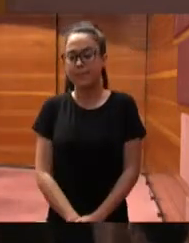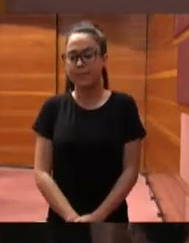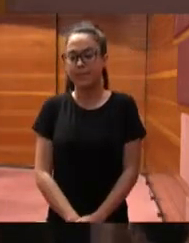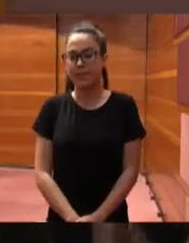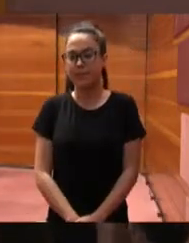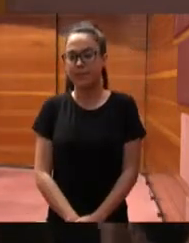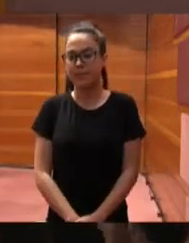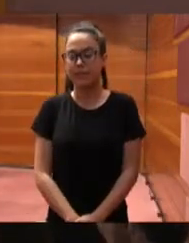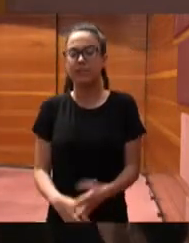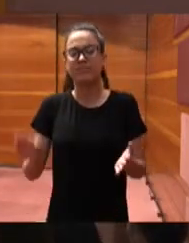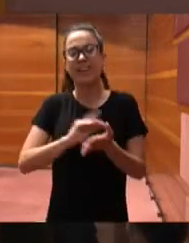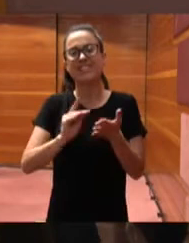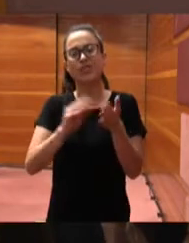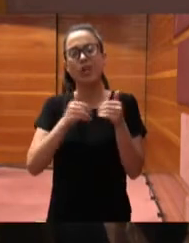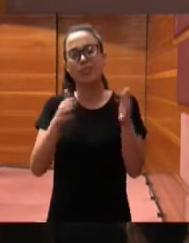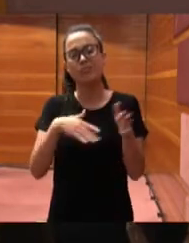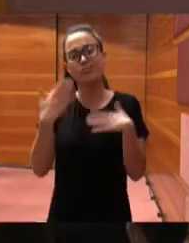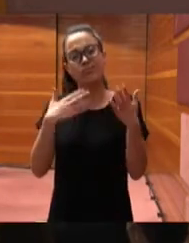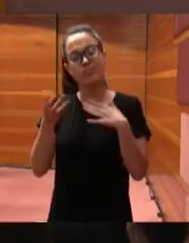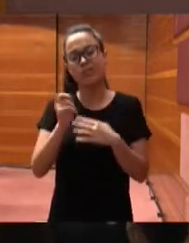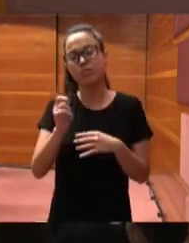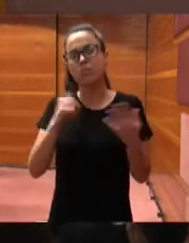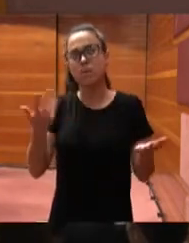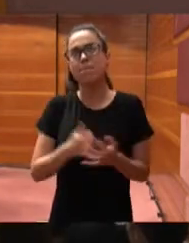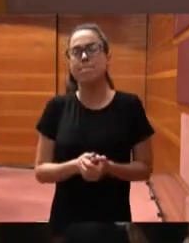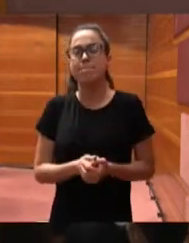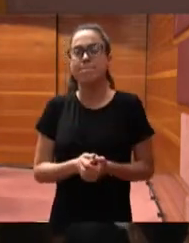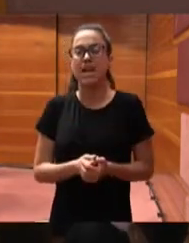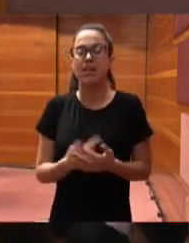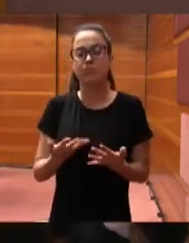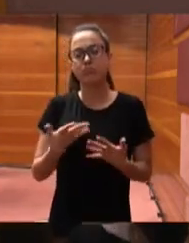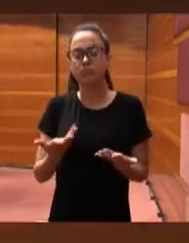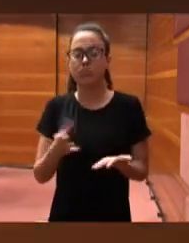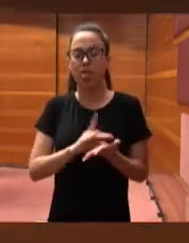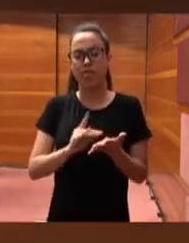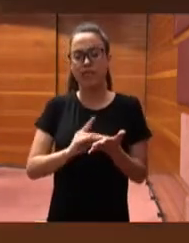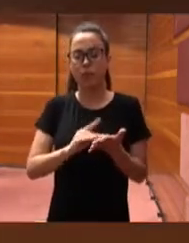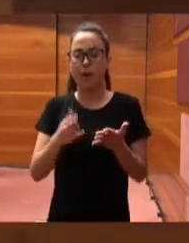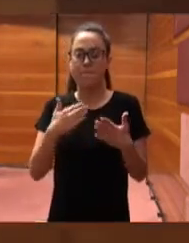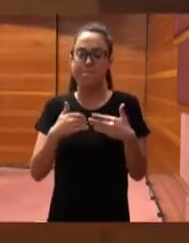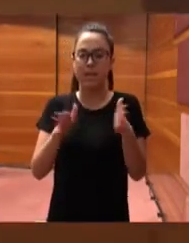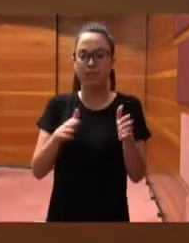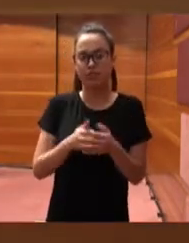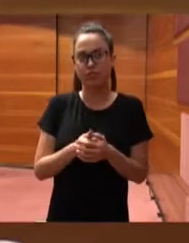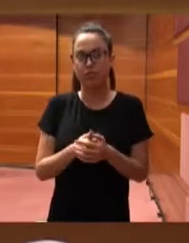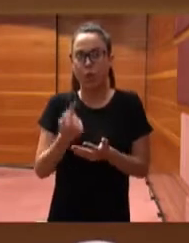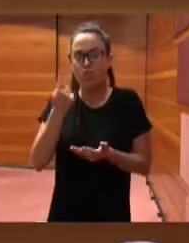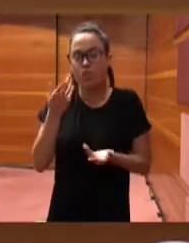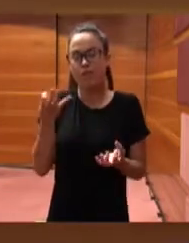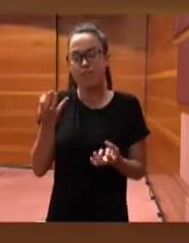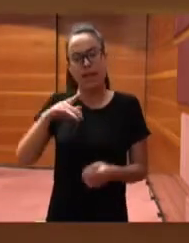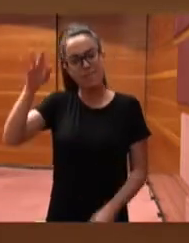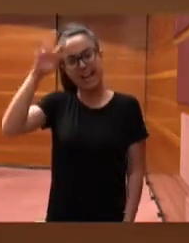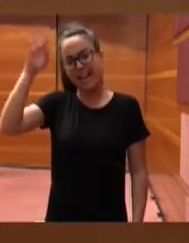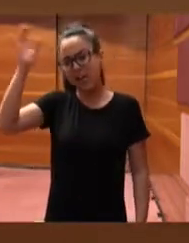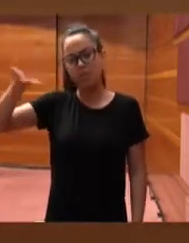Aunque no vamos a hablar hoy de datos abiertos, para hacer un pequeño así buceo en el dato abierto, ser imaginativos. Toda información que